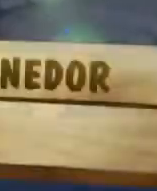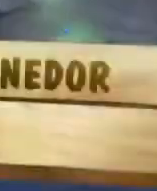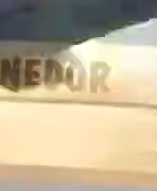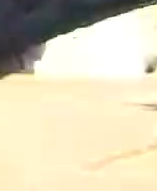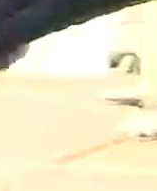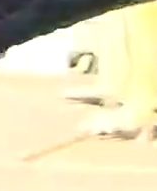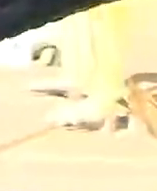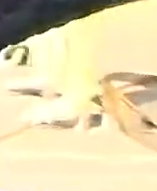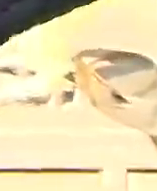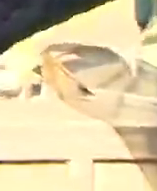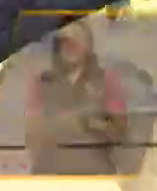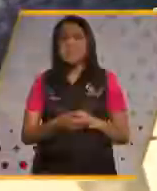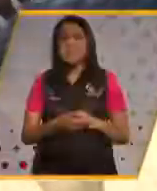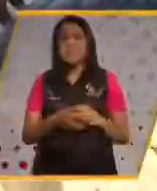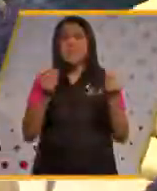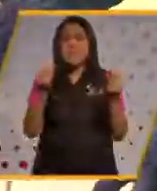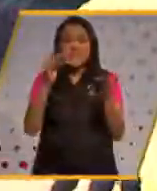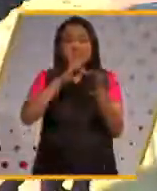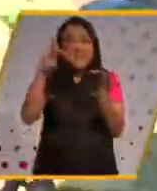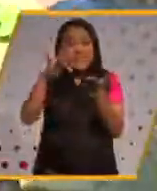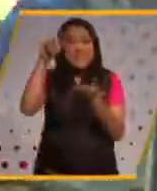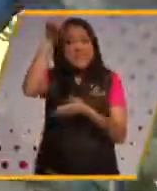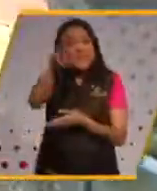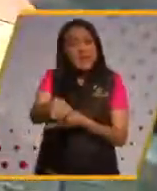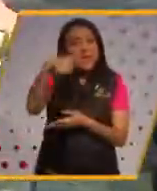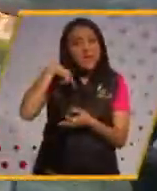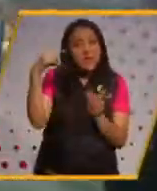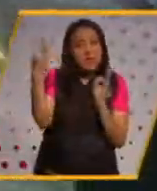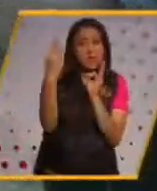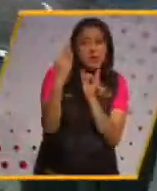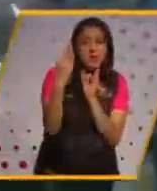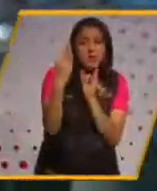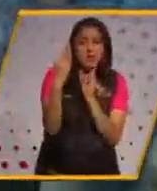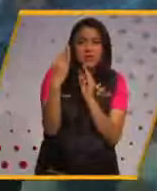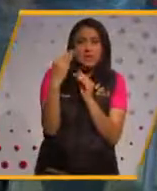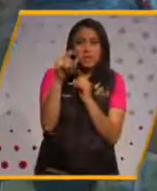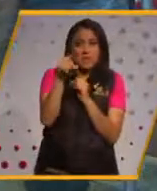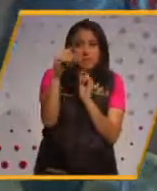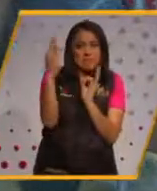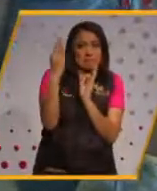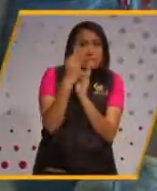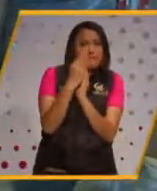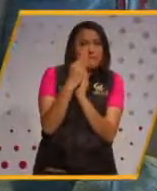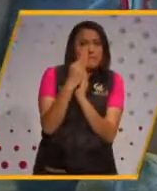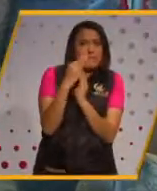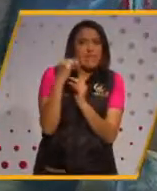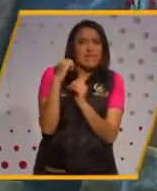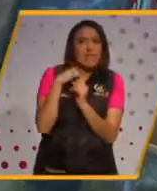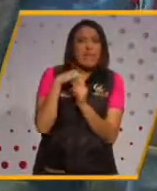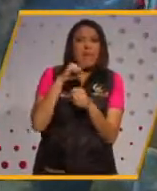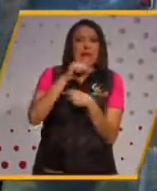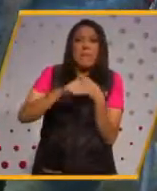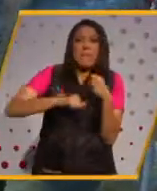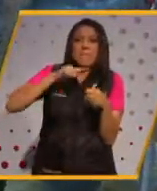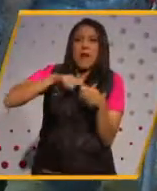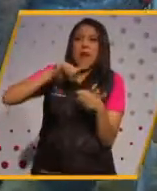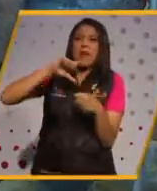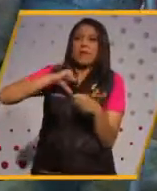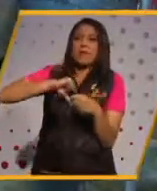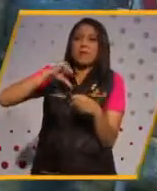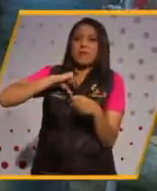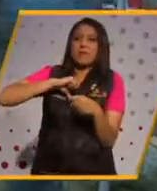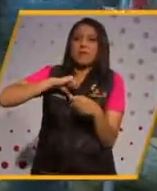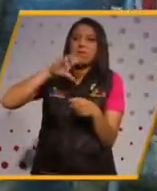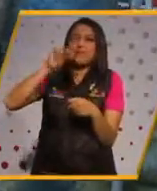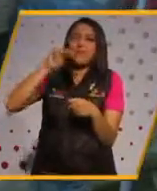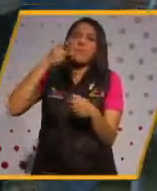la verdad yo no mayormente diga tan cercano fue un de este calibre nada más porque los años del matar